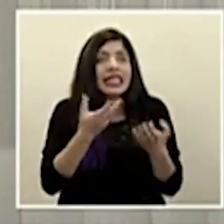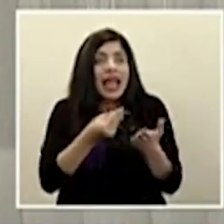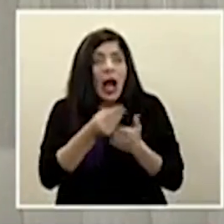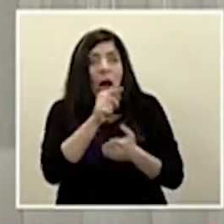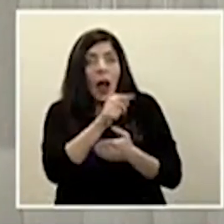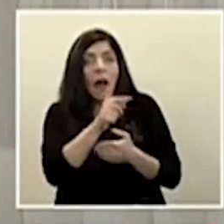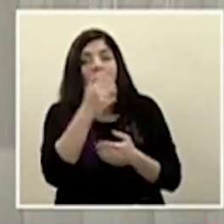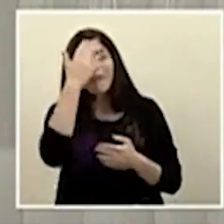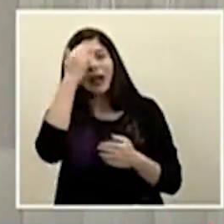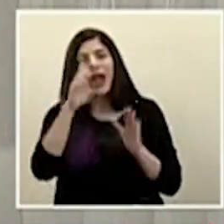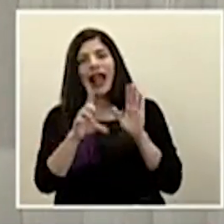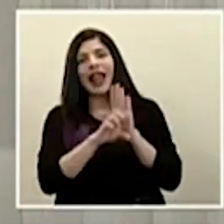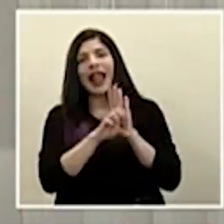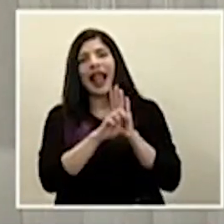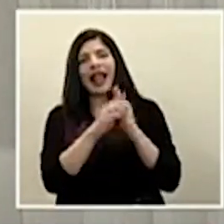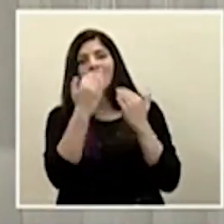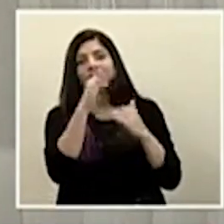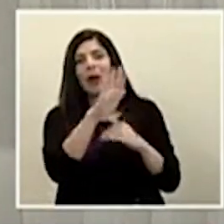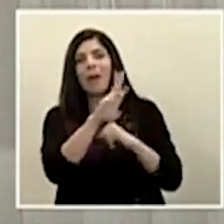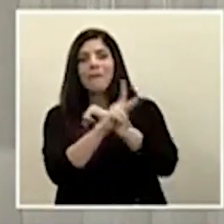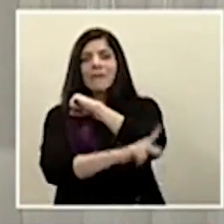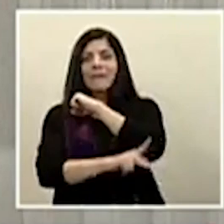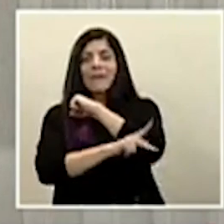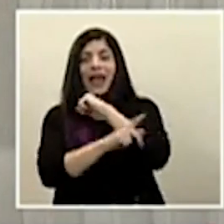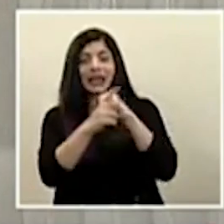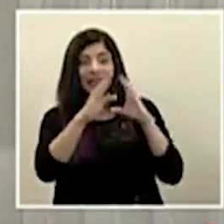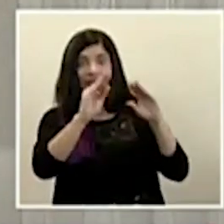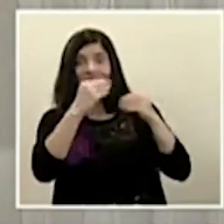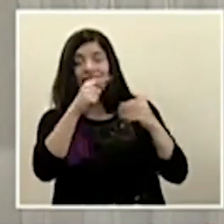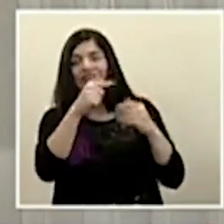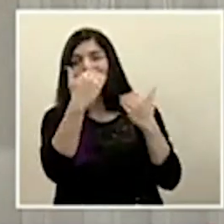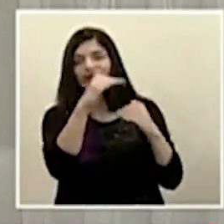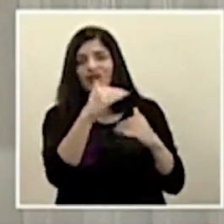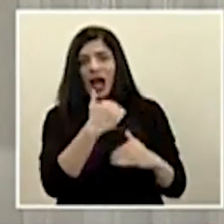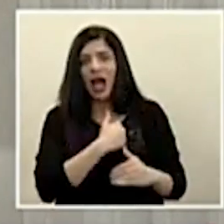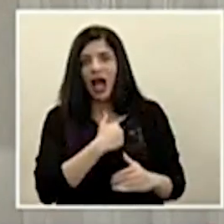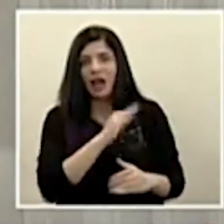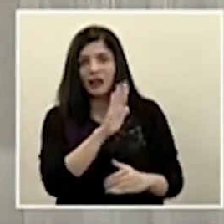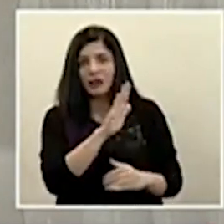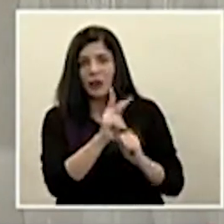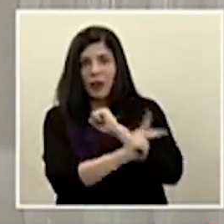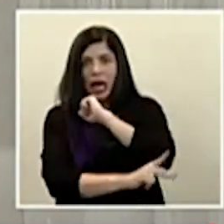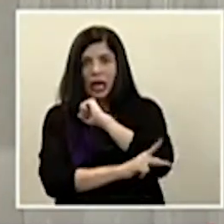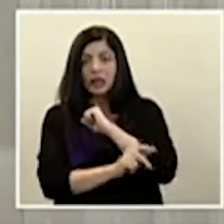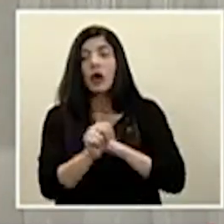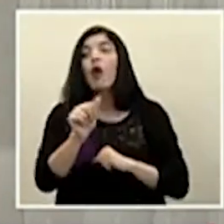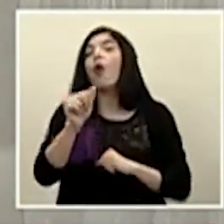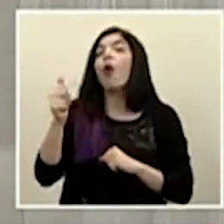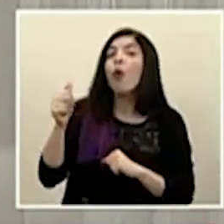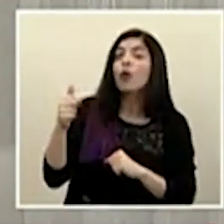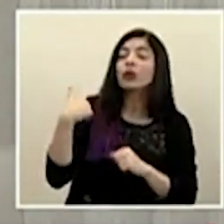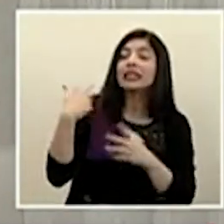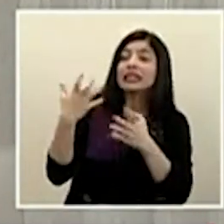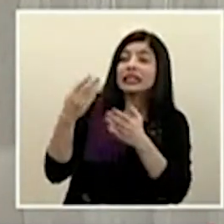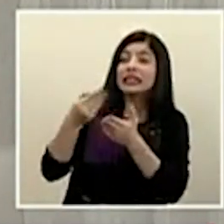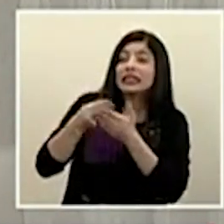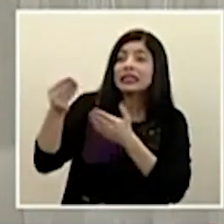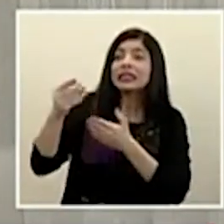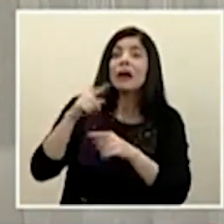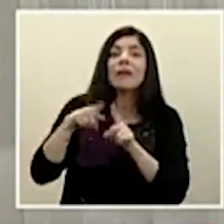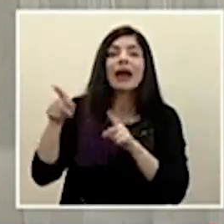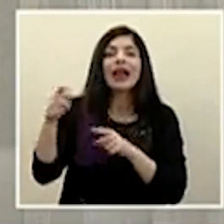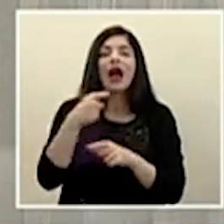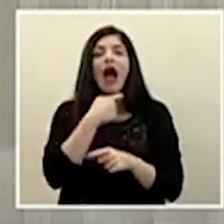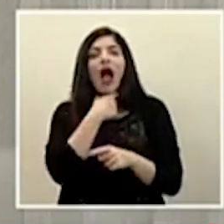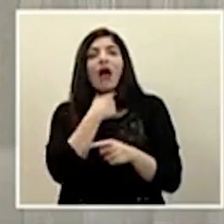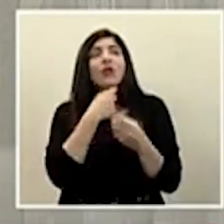razones ya legales internas de los países de origen. Y hay otras que simplemente se atrasan por la sobredemanda